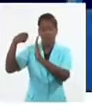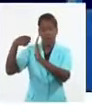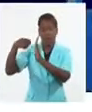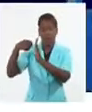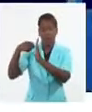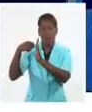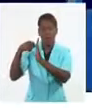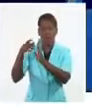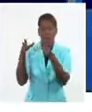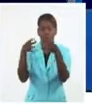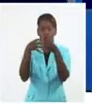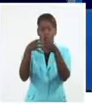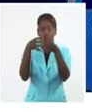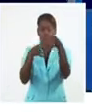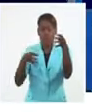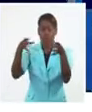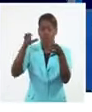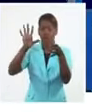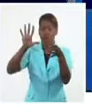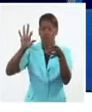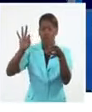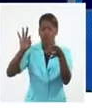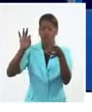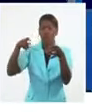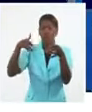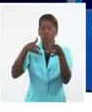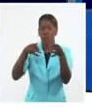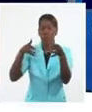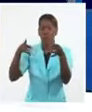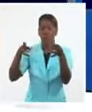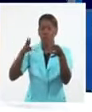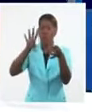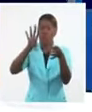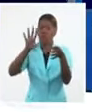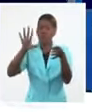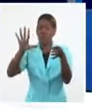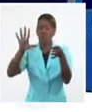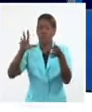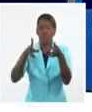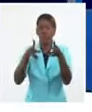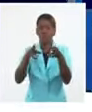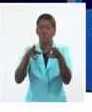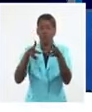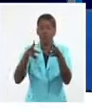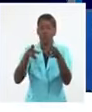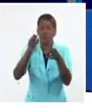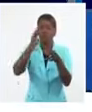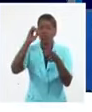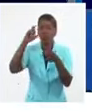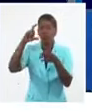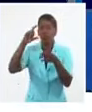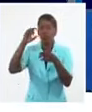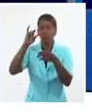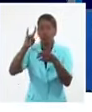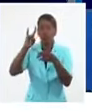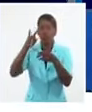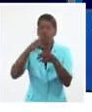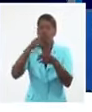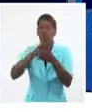58 largometrajes de ficción, 45 documentales y 3 dibujos animados, el resto son cortos y